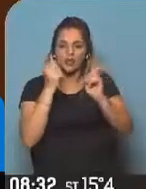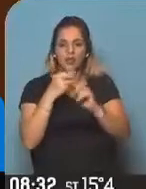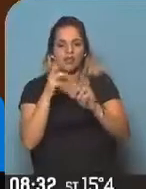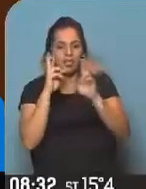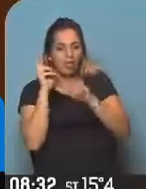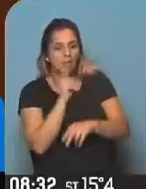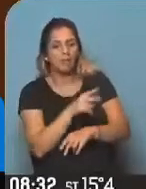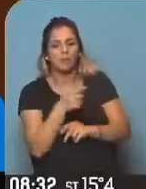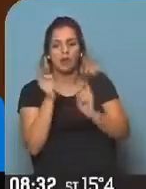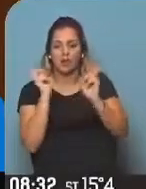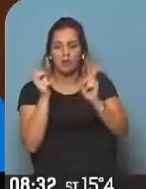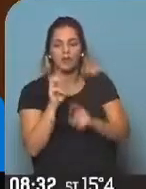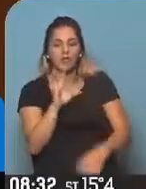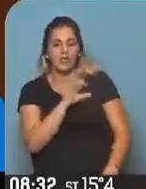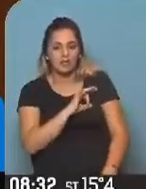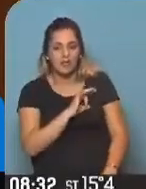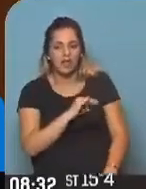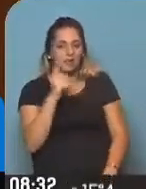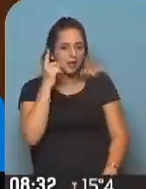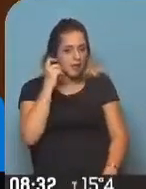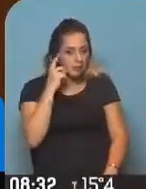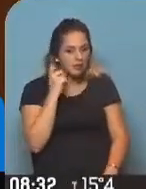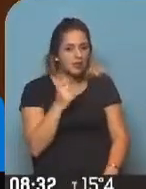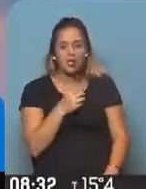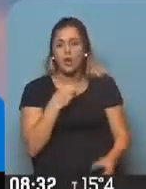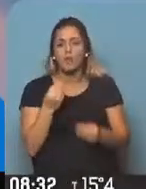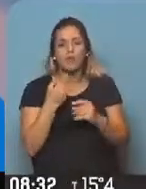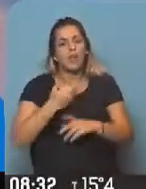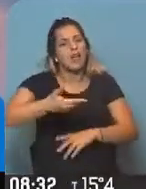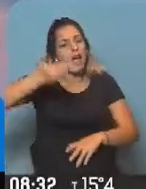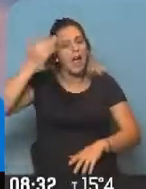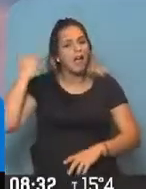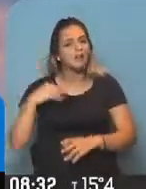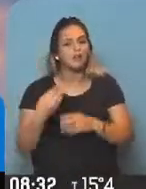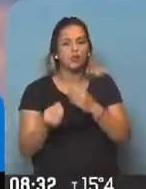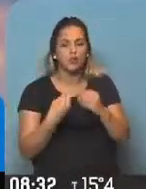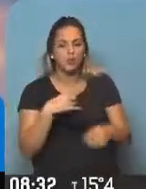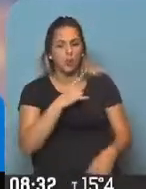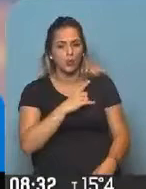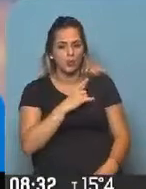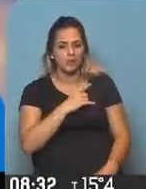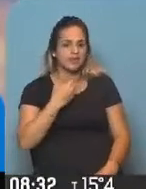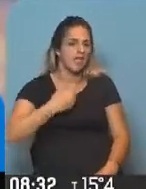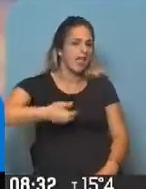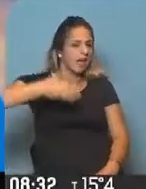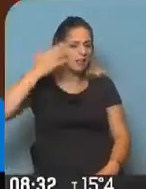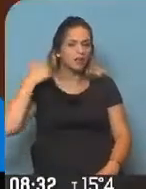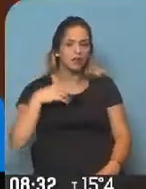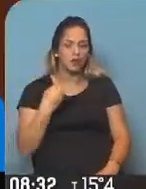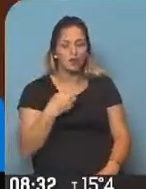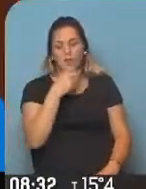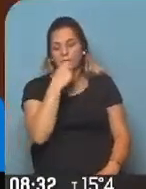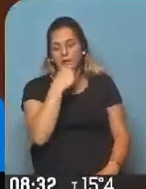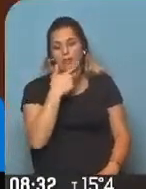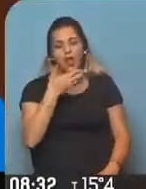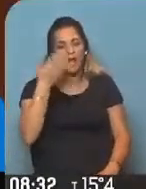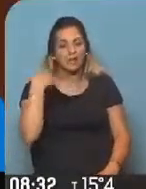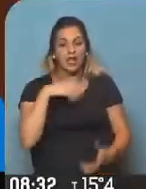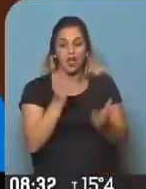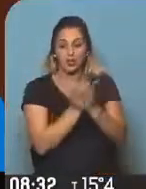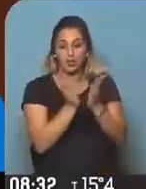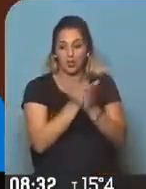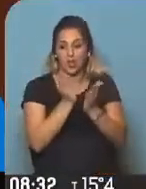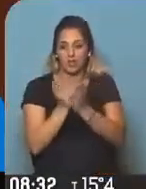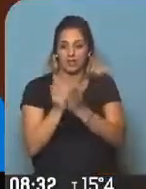tuvieran que dar examen que aprendieran cómo era antes ahora la universidad antes del 18 antes era tenían por ejemplo los estudiantes